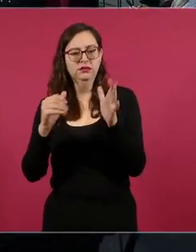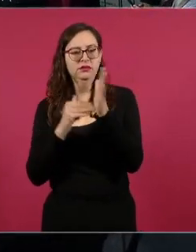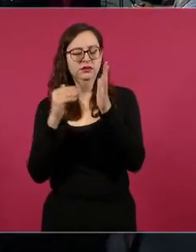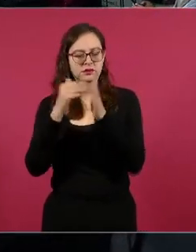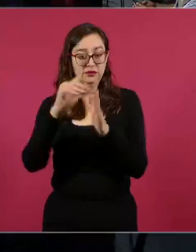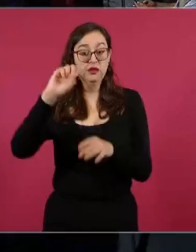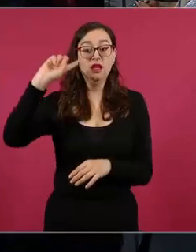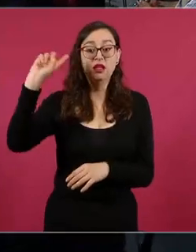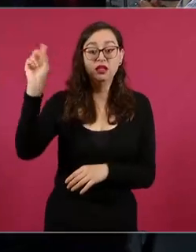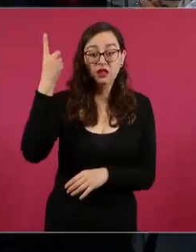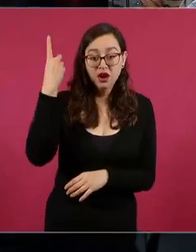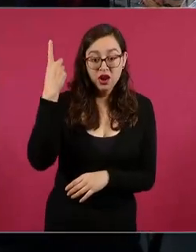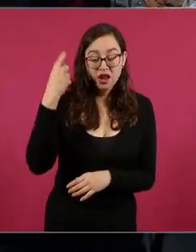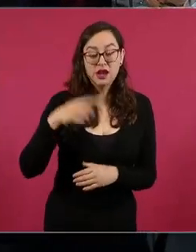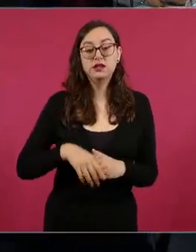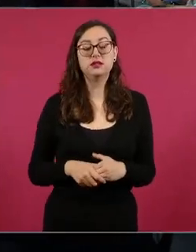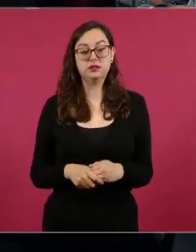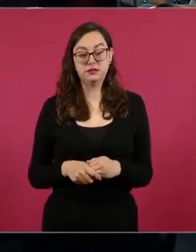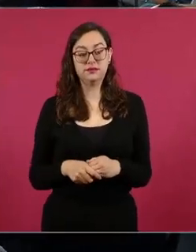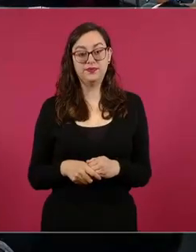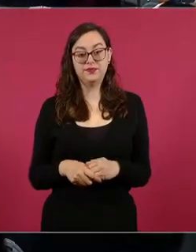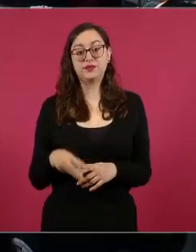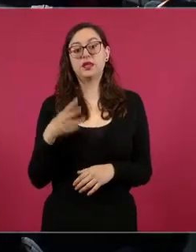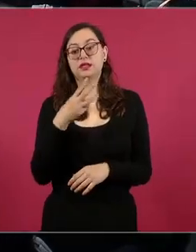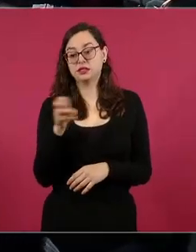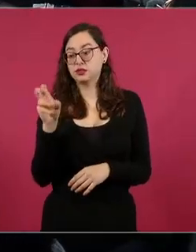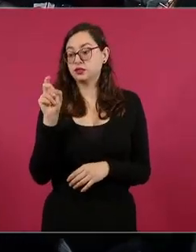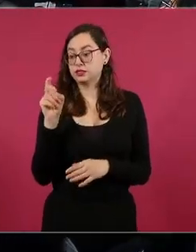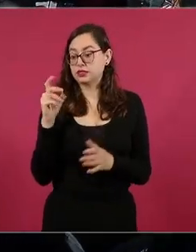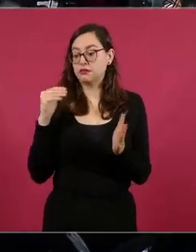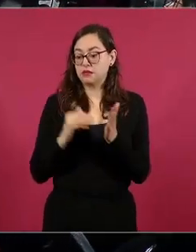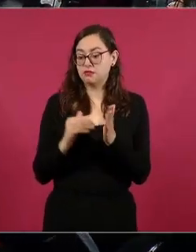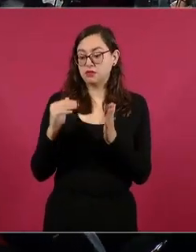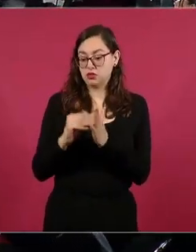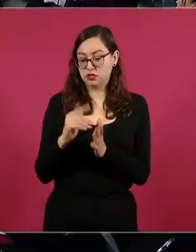$16,800 millones de dólares, 330 mil millones de pesos.